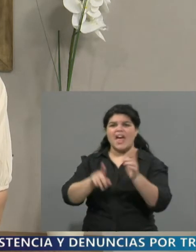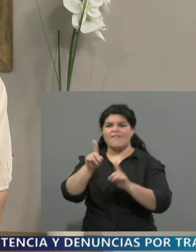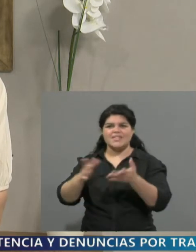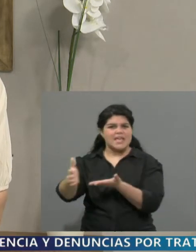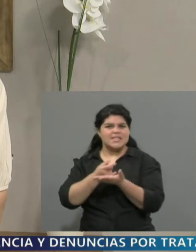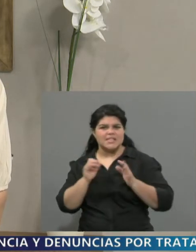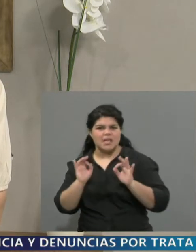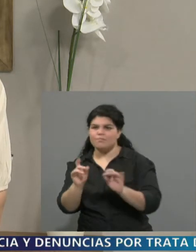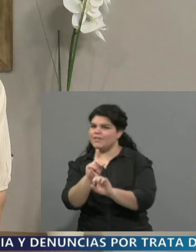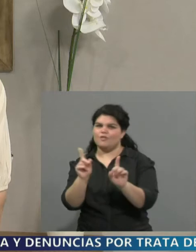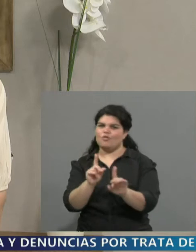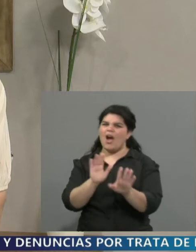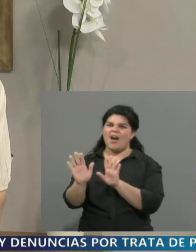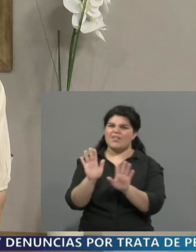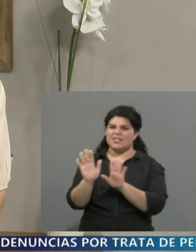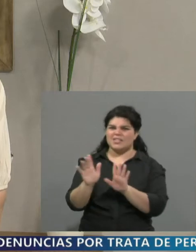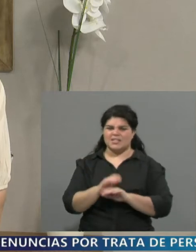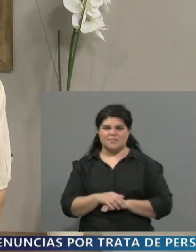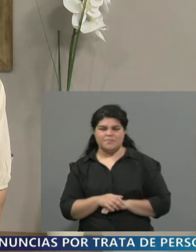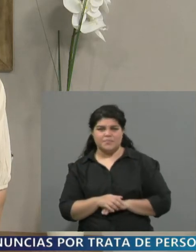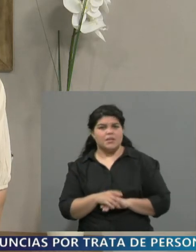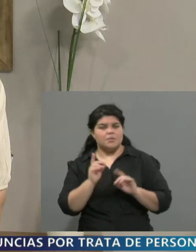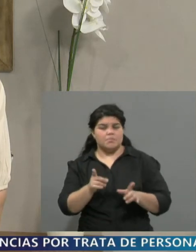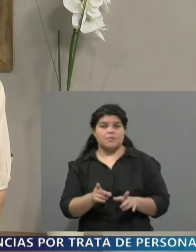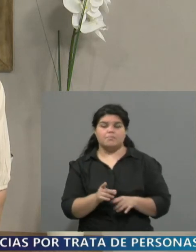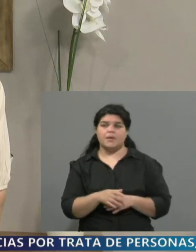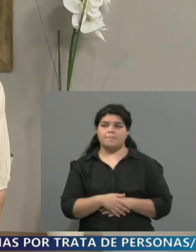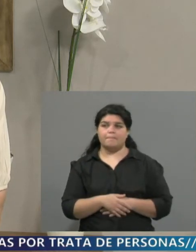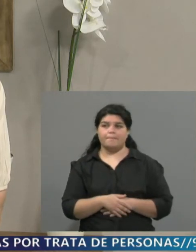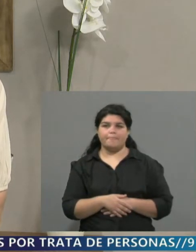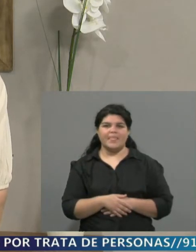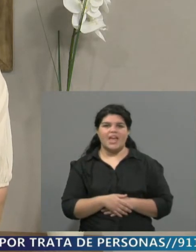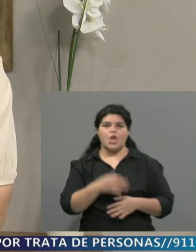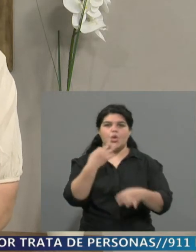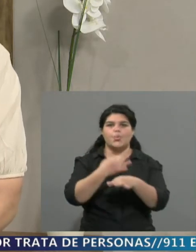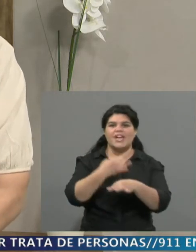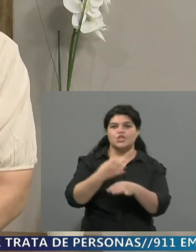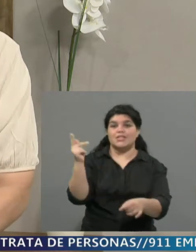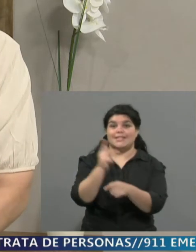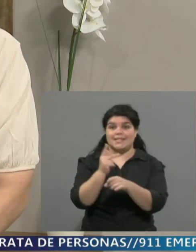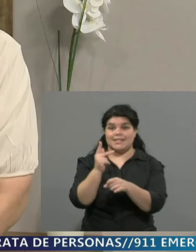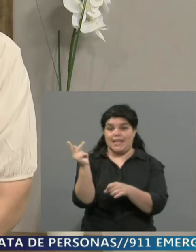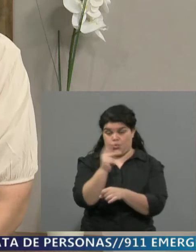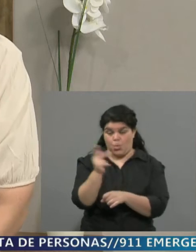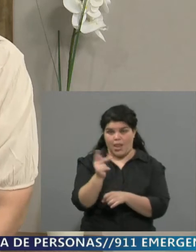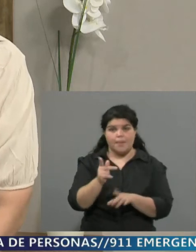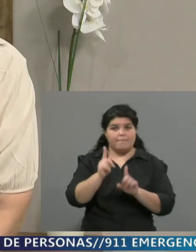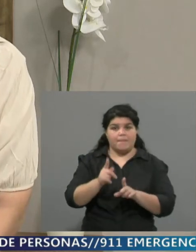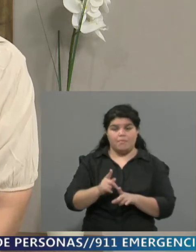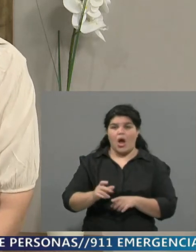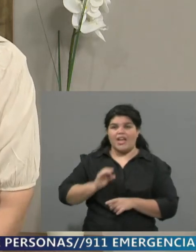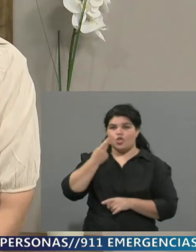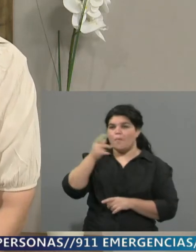No es lo mismo, por supuesto, la implementación de la educación sexual, qué sé yo, en el 2007, un año después de la sanción de la ley, que